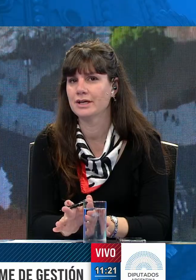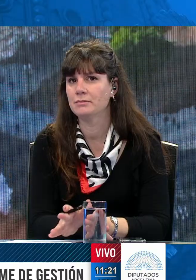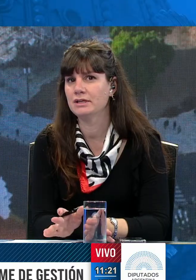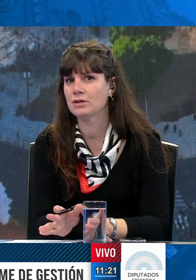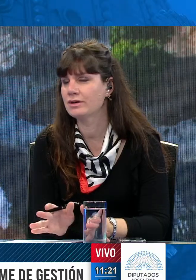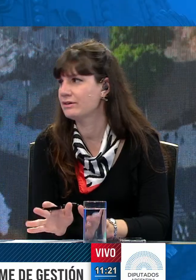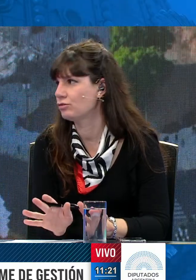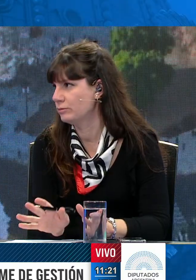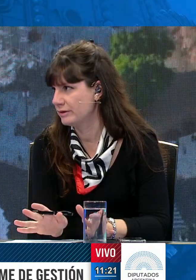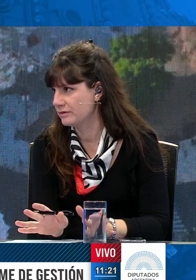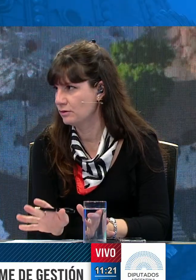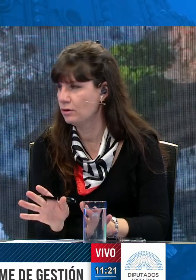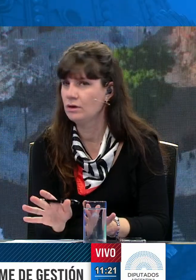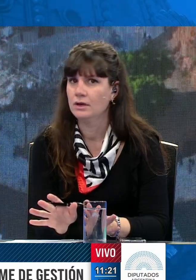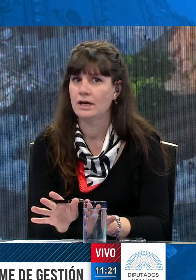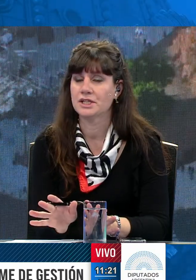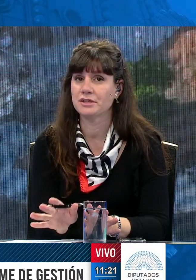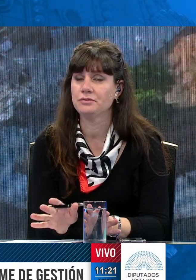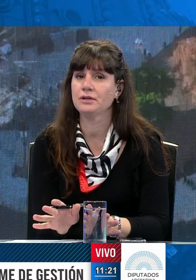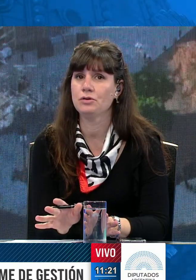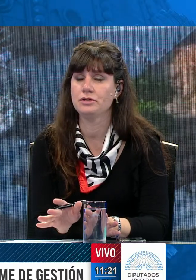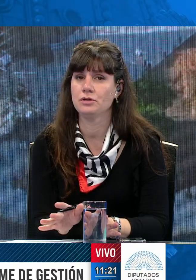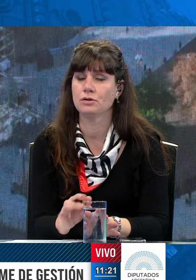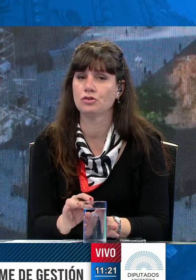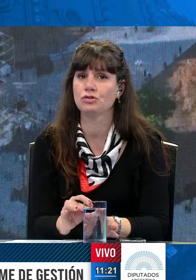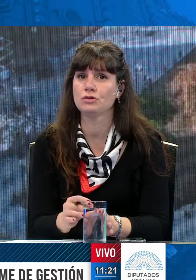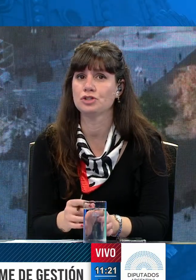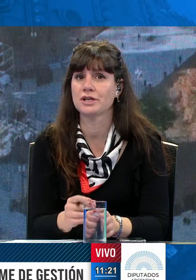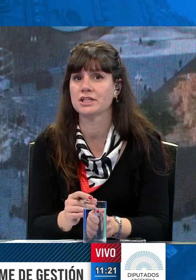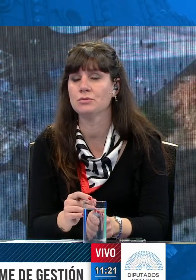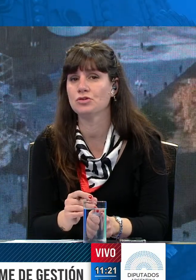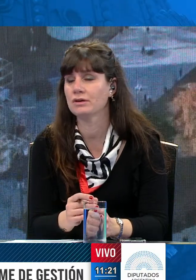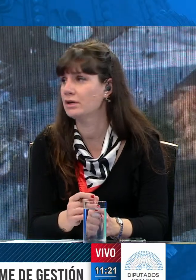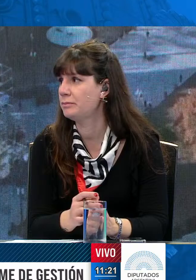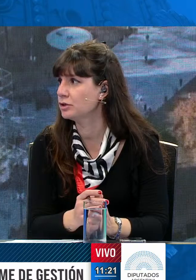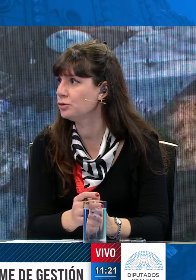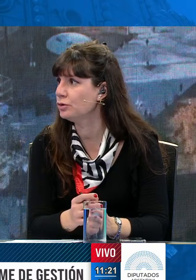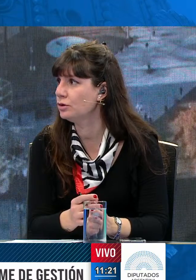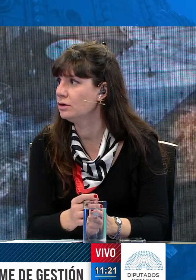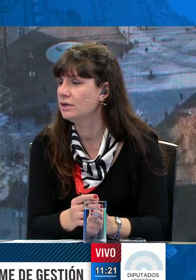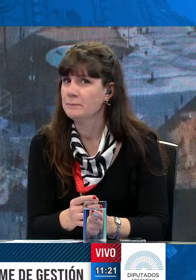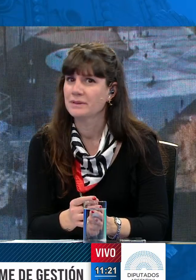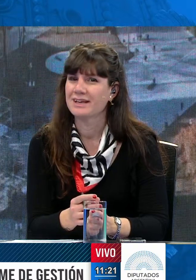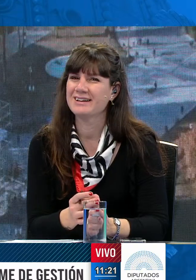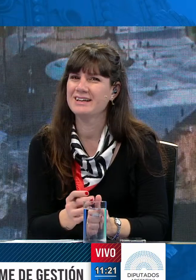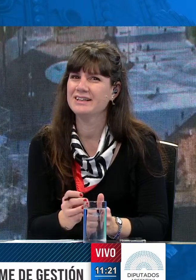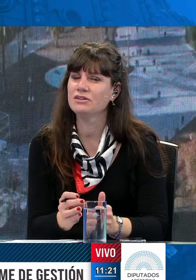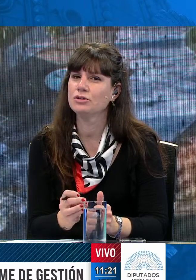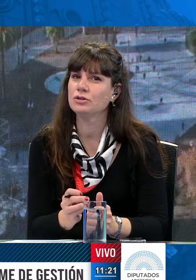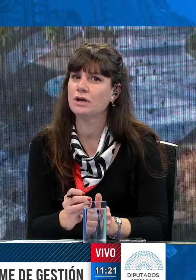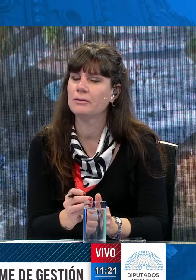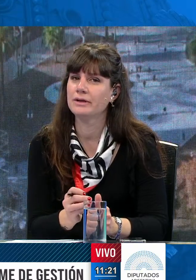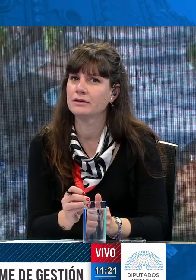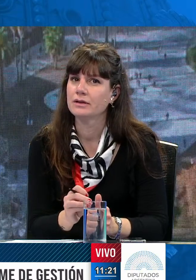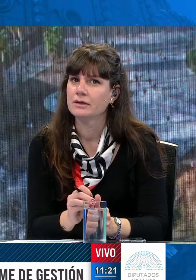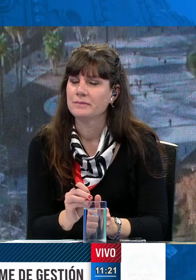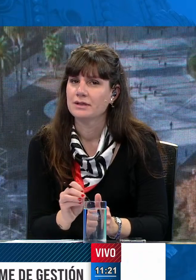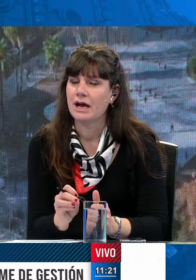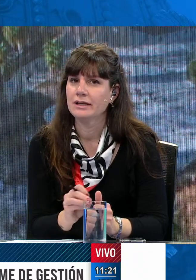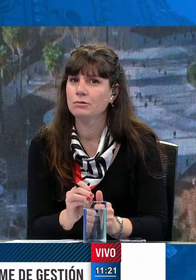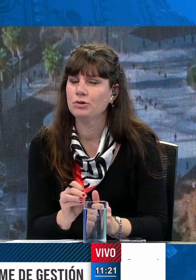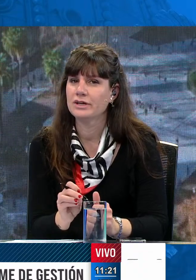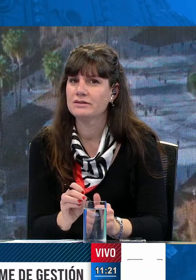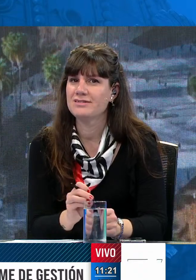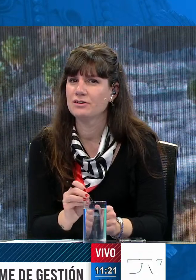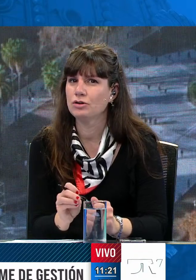digamos, encaminado a resolverse, ¿no? Ayer Francos dijo, nosotros ya echamos a Españolo, que en realidad, a ver,